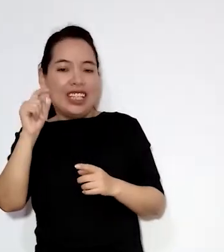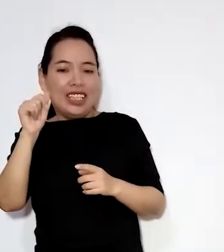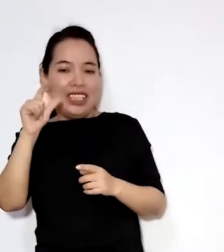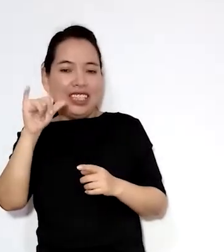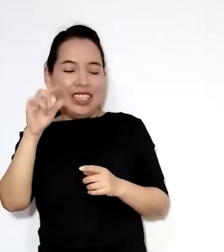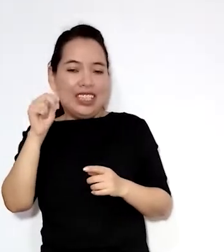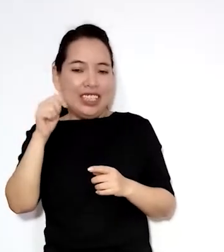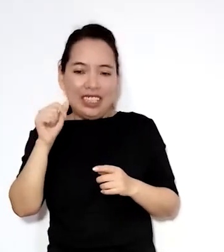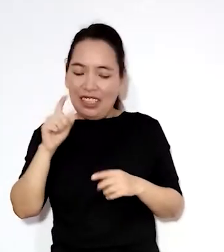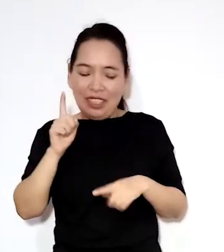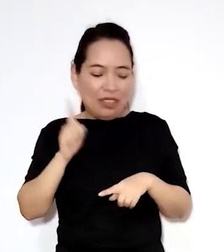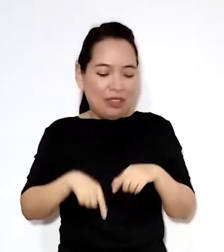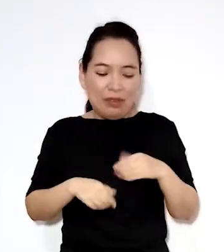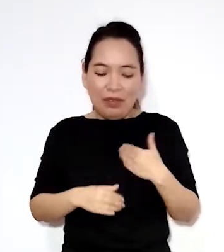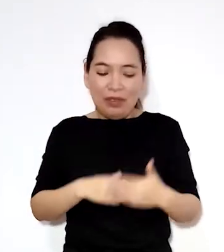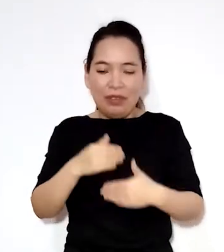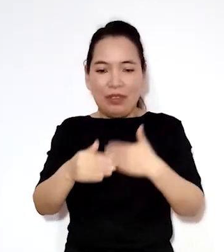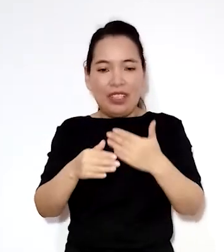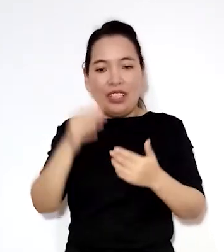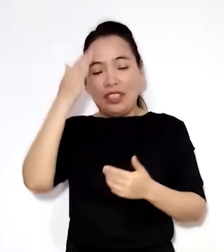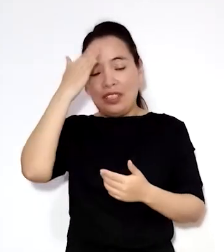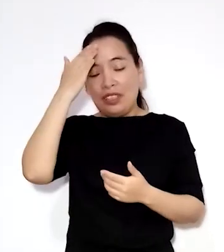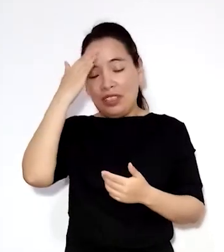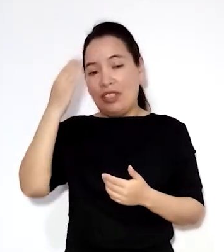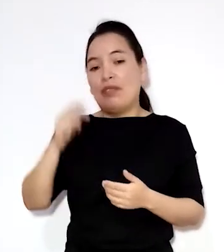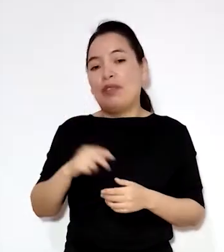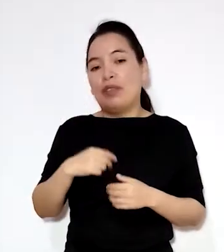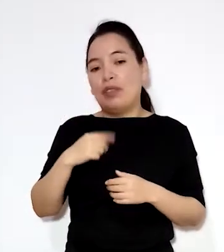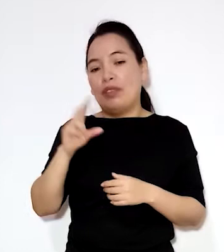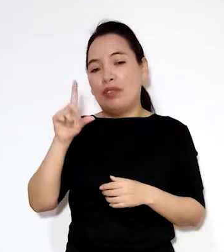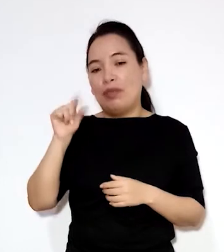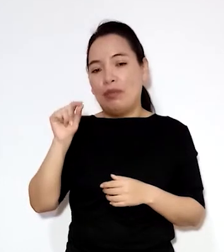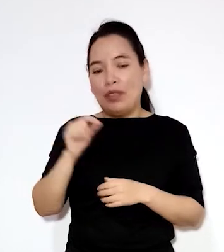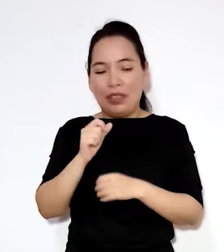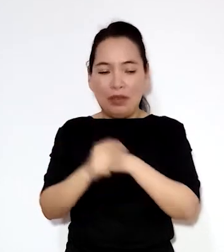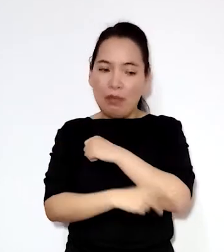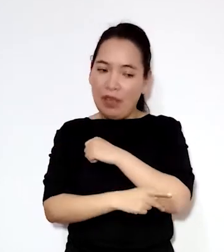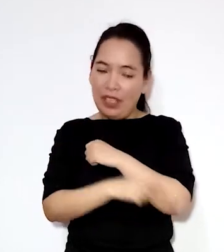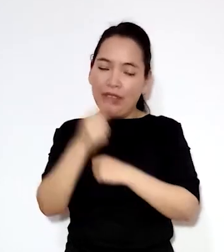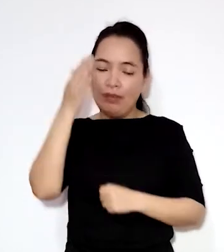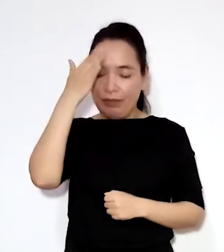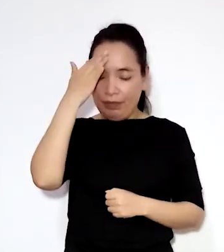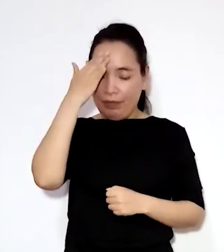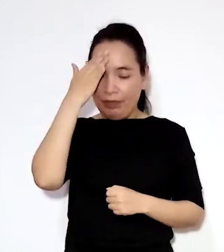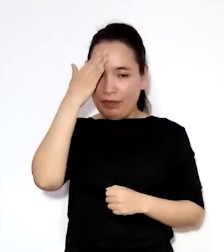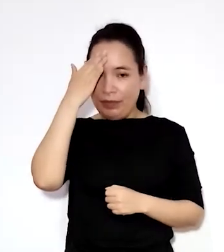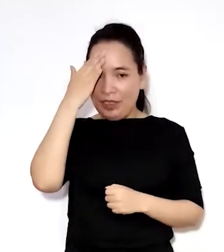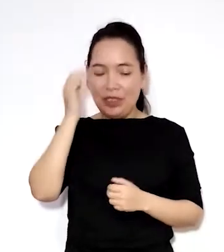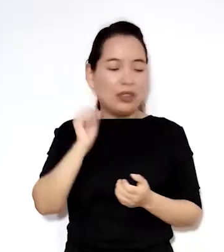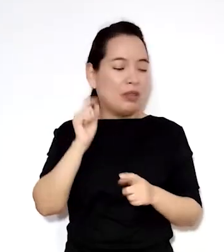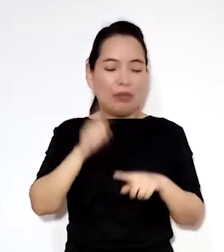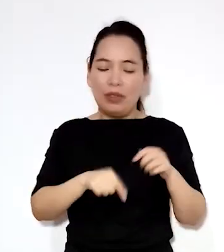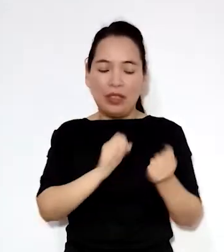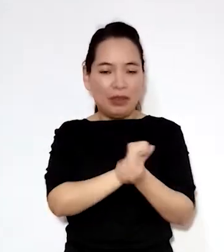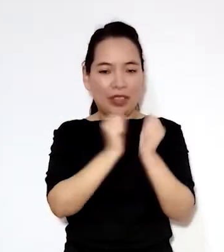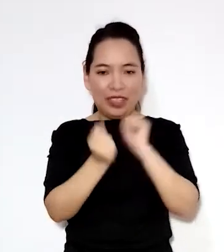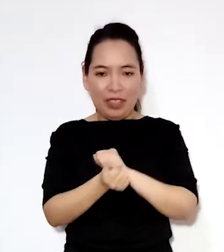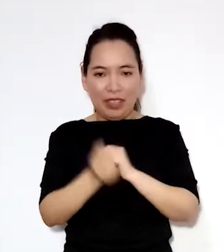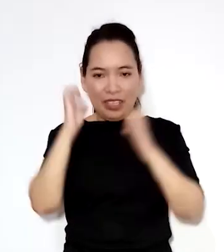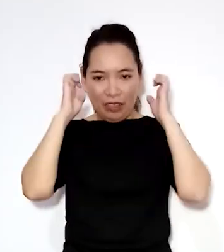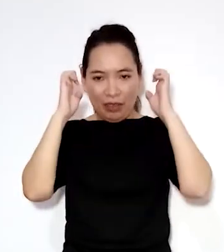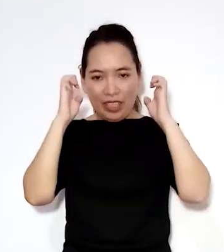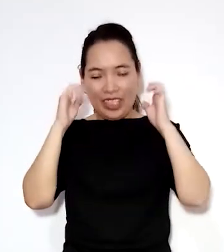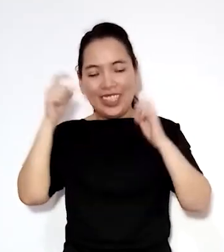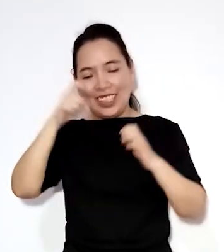algo que no avanzaremos, y eso somos conscientes los 20 países que formamos la red, mientras las culturas no cambien, es